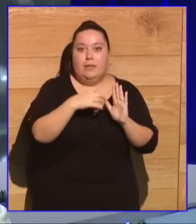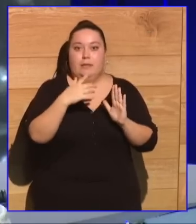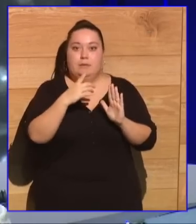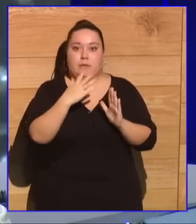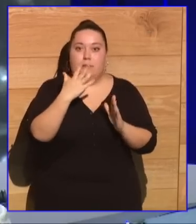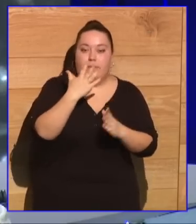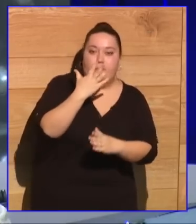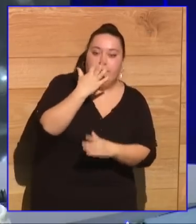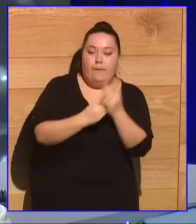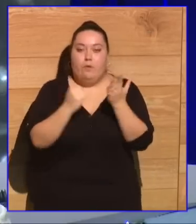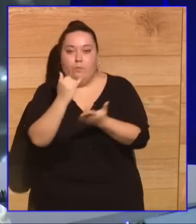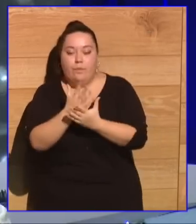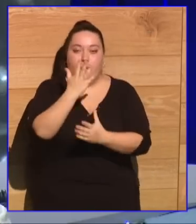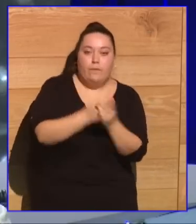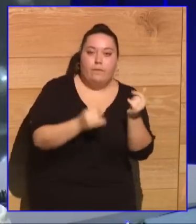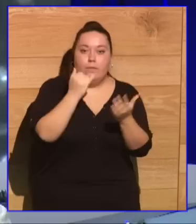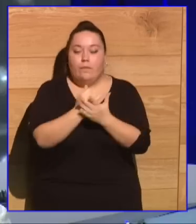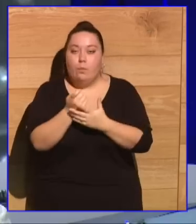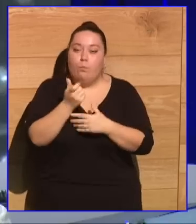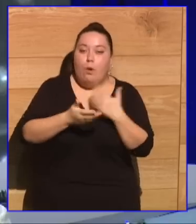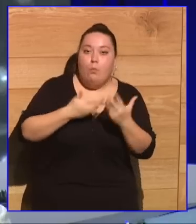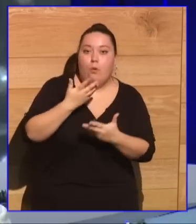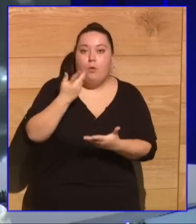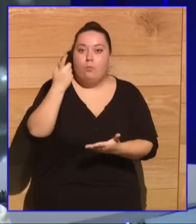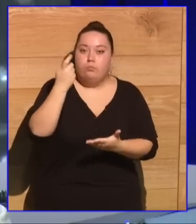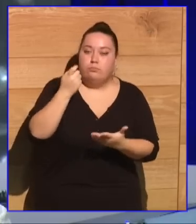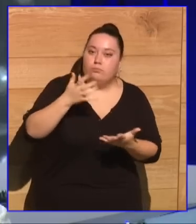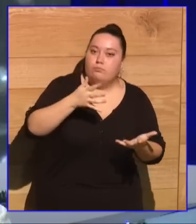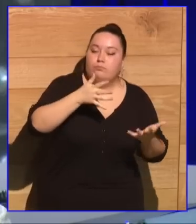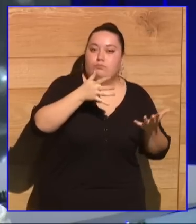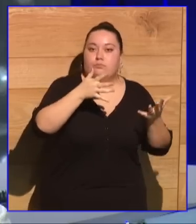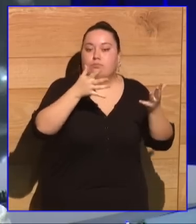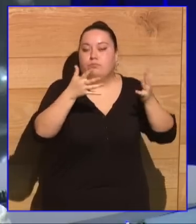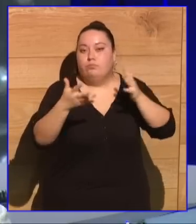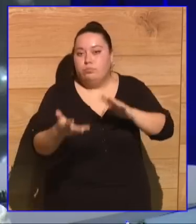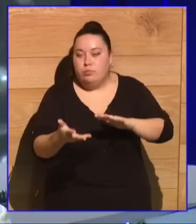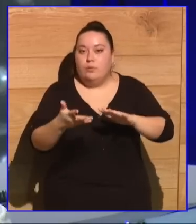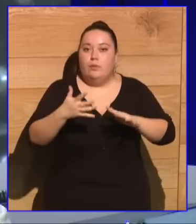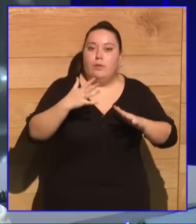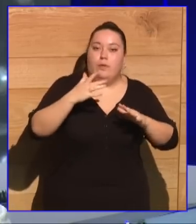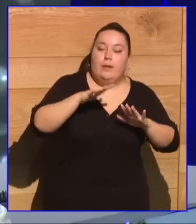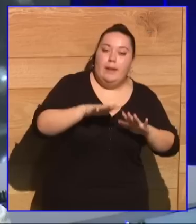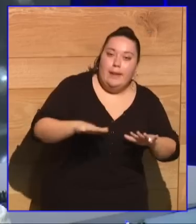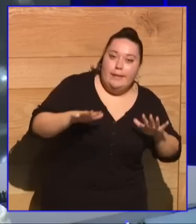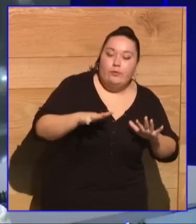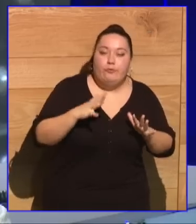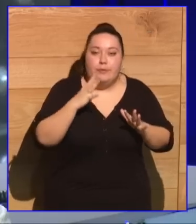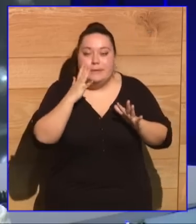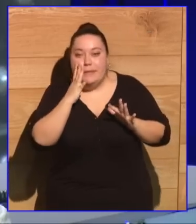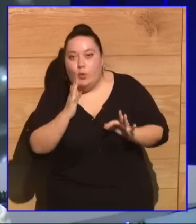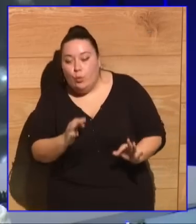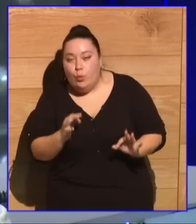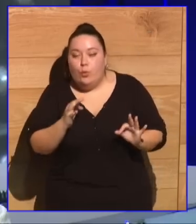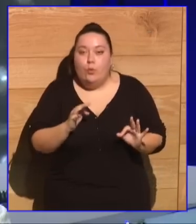van solidificando y avanzando de forma lenta pero segura, después